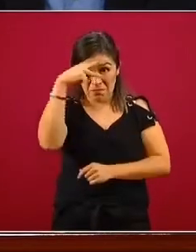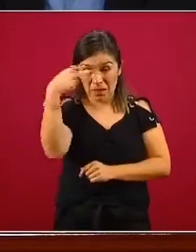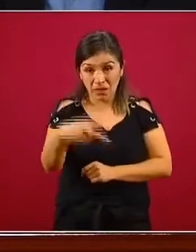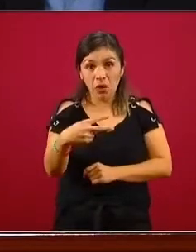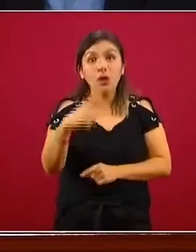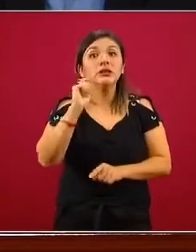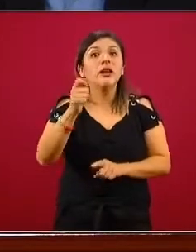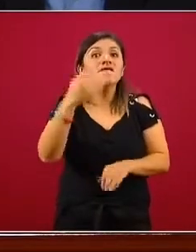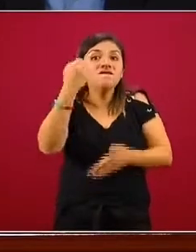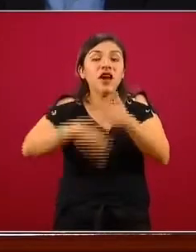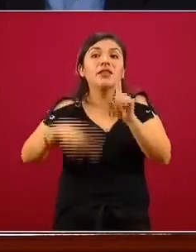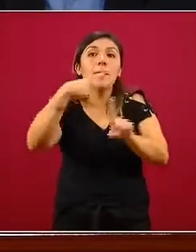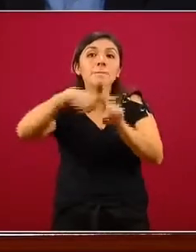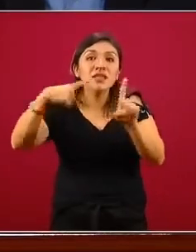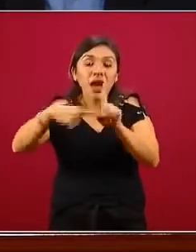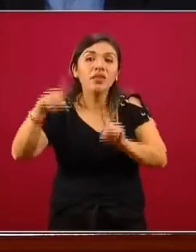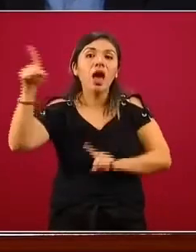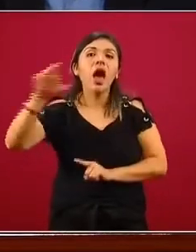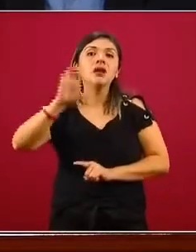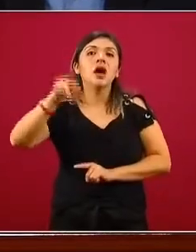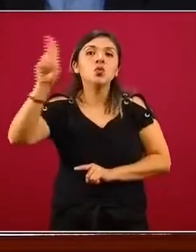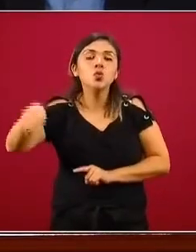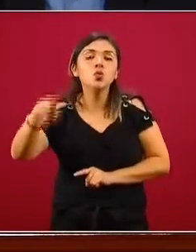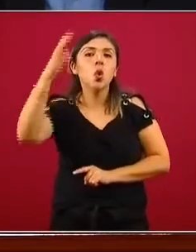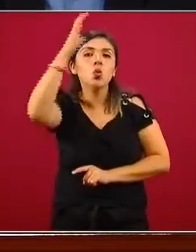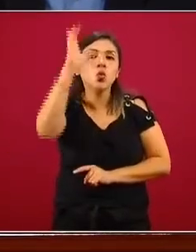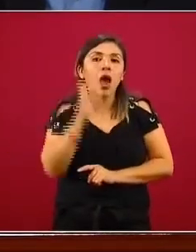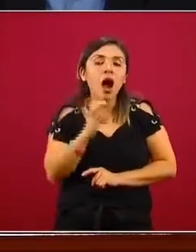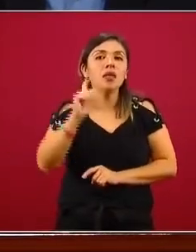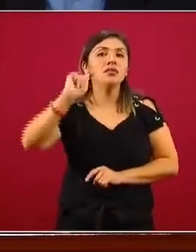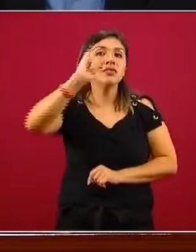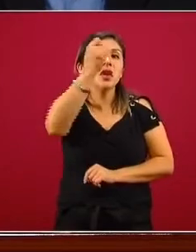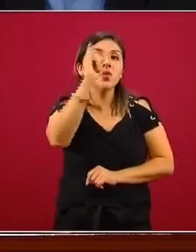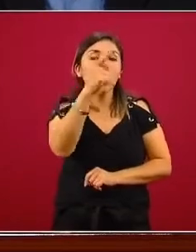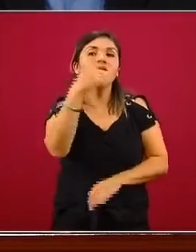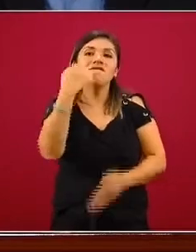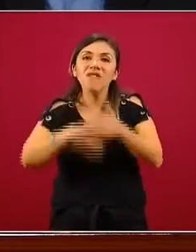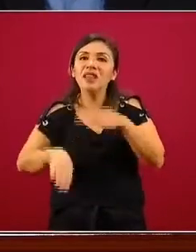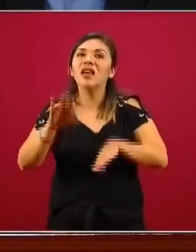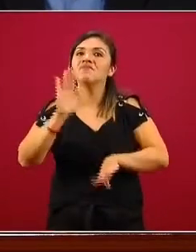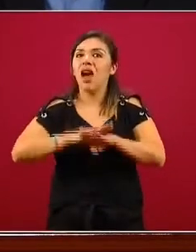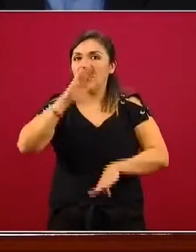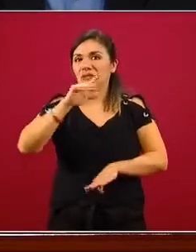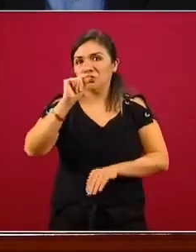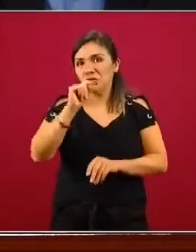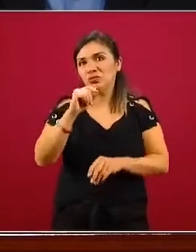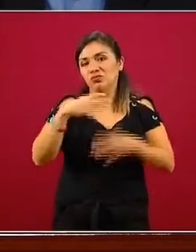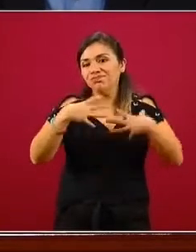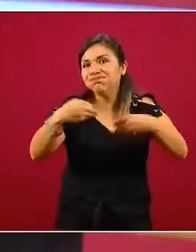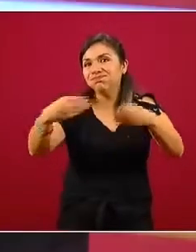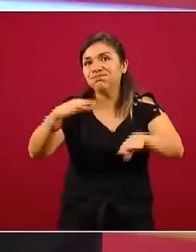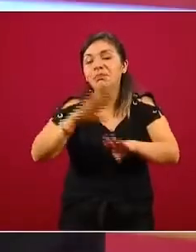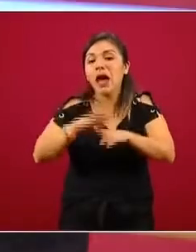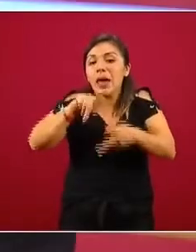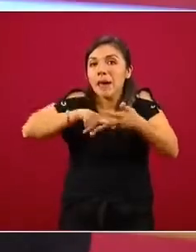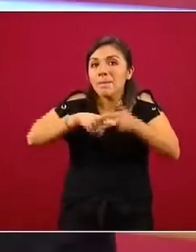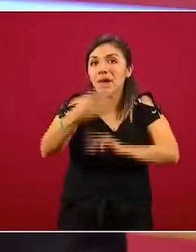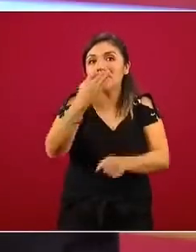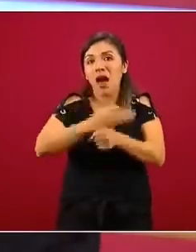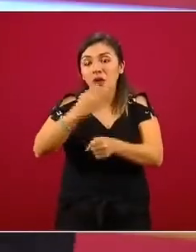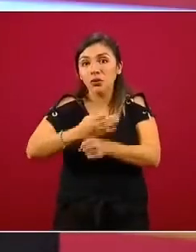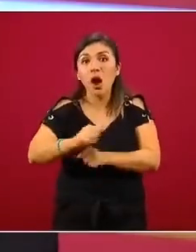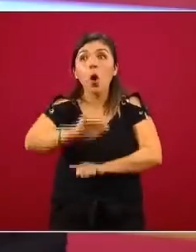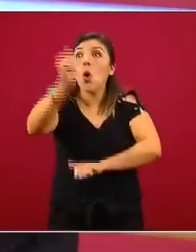de la epidemia. En Cancún, en Culiacán, en Tijuana, más o menos todavía una tercera parte de la curva epidémica inicial. Y en